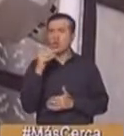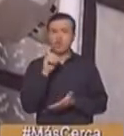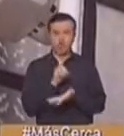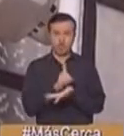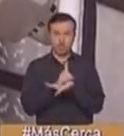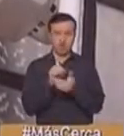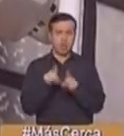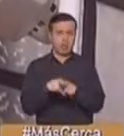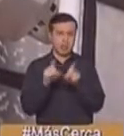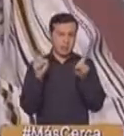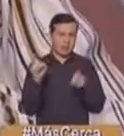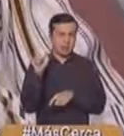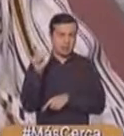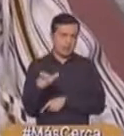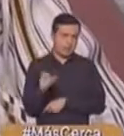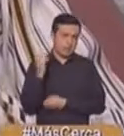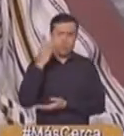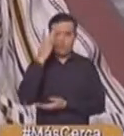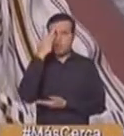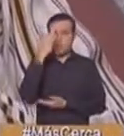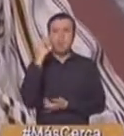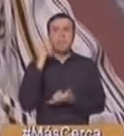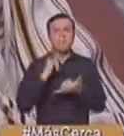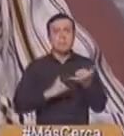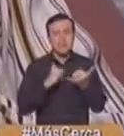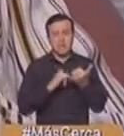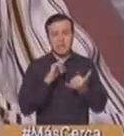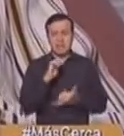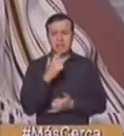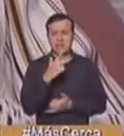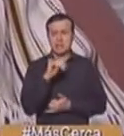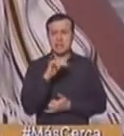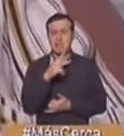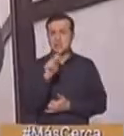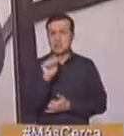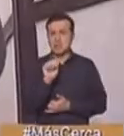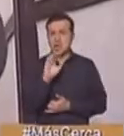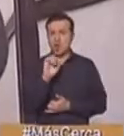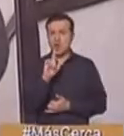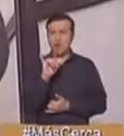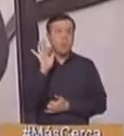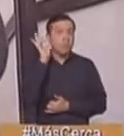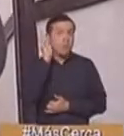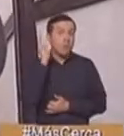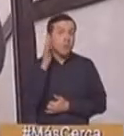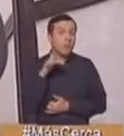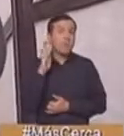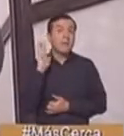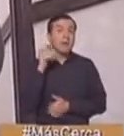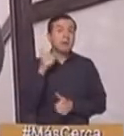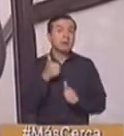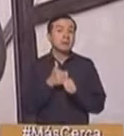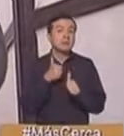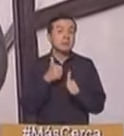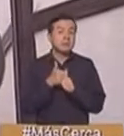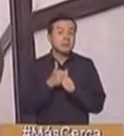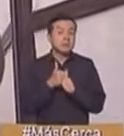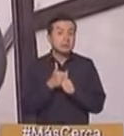ginecólogo Darwin Simbaña, es por las bacterias como el Escherichia coli, que en el caso de las mujeres está más cercana a la